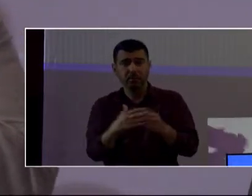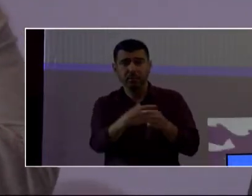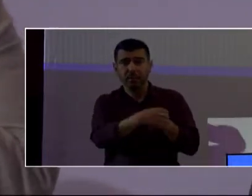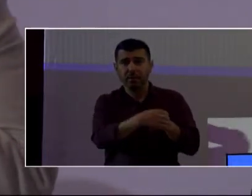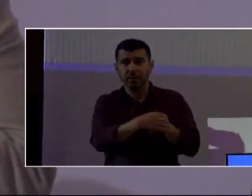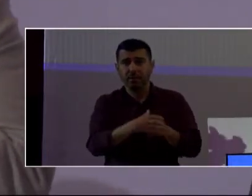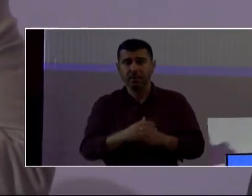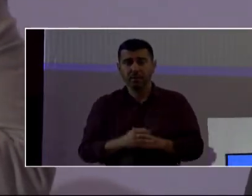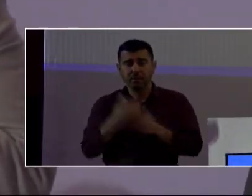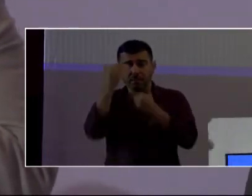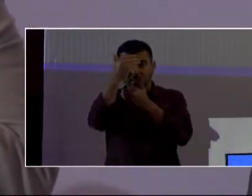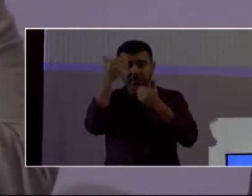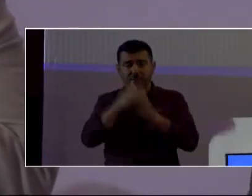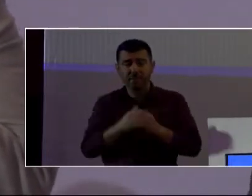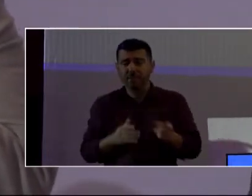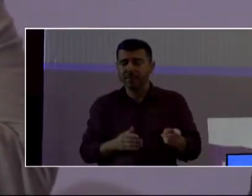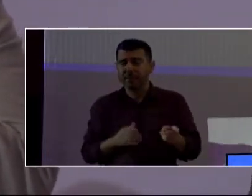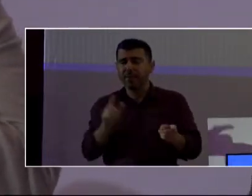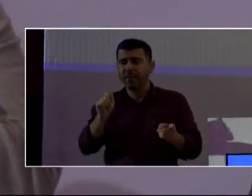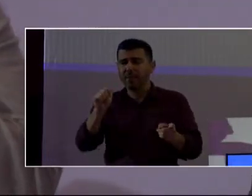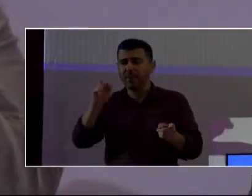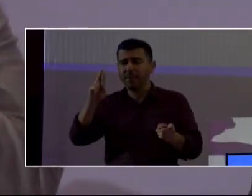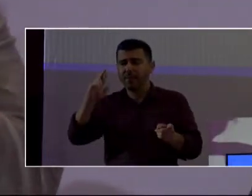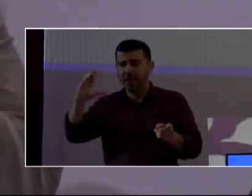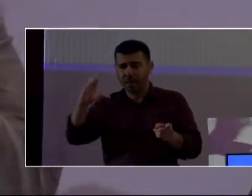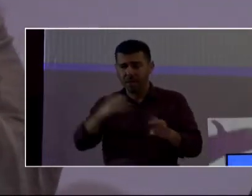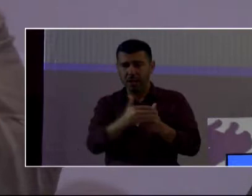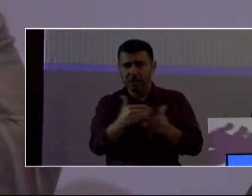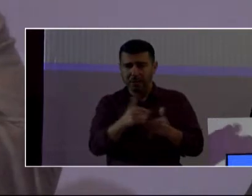Nuestro modelo educativo ha llevado a que el